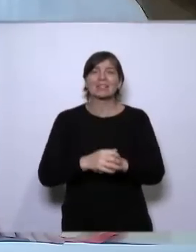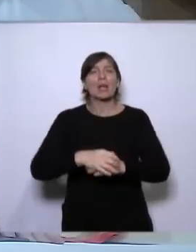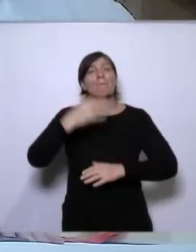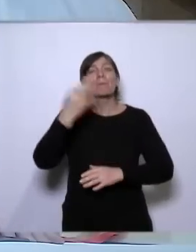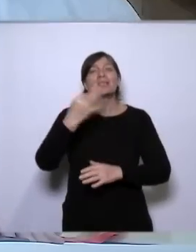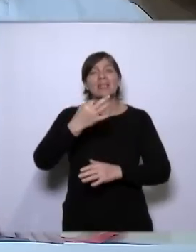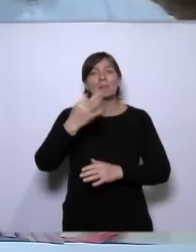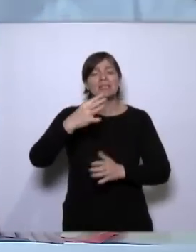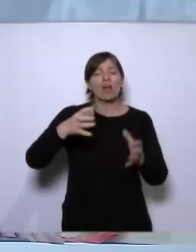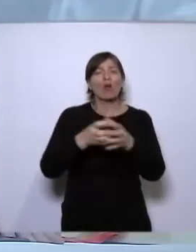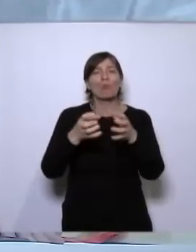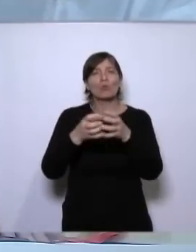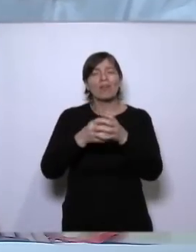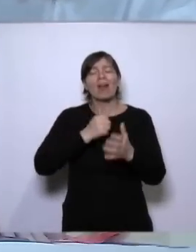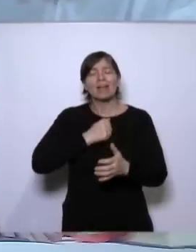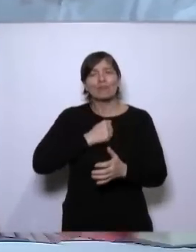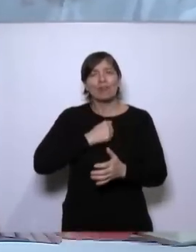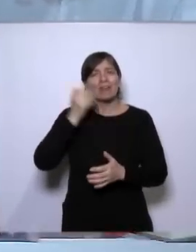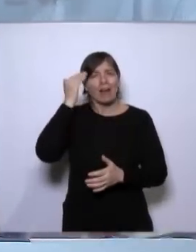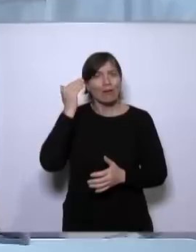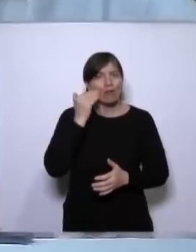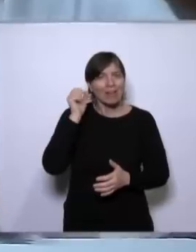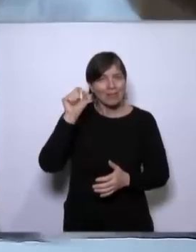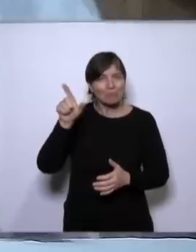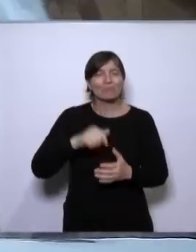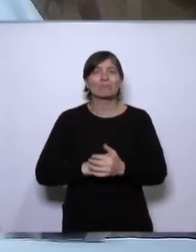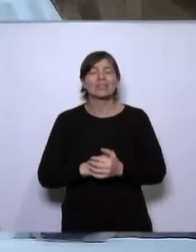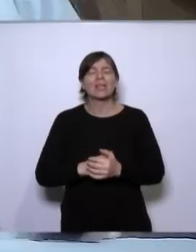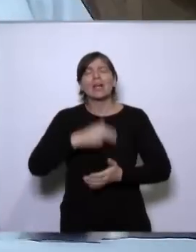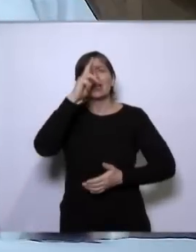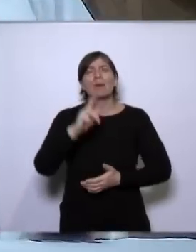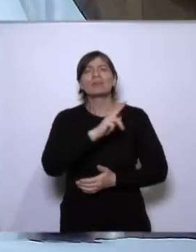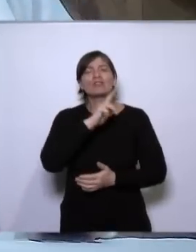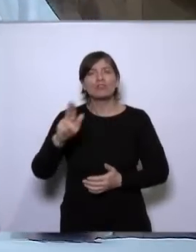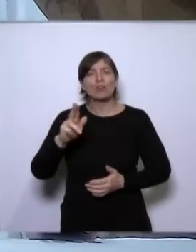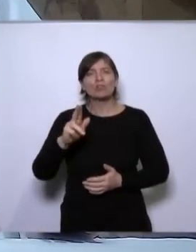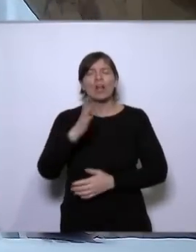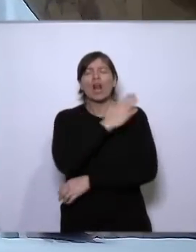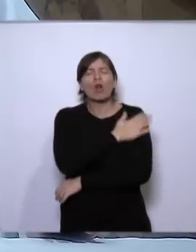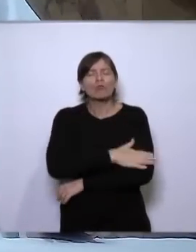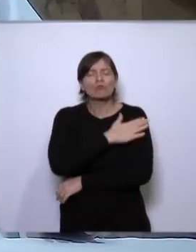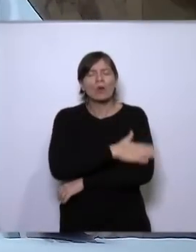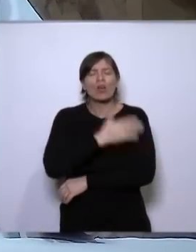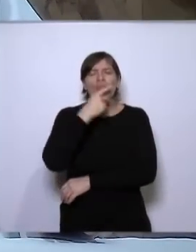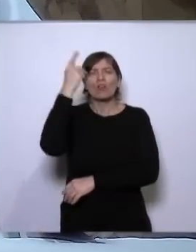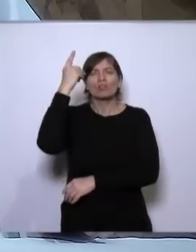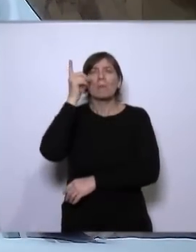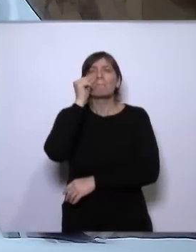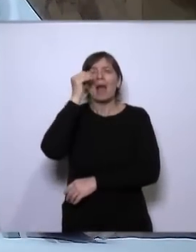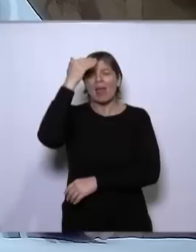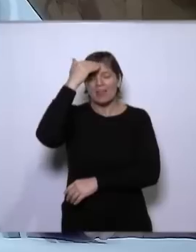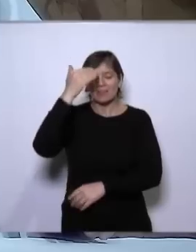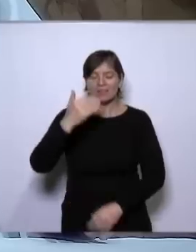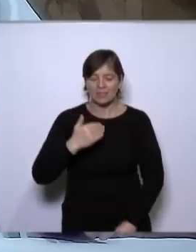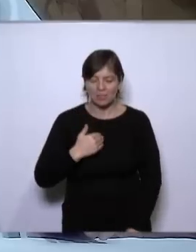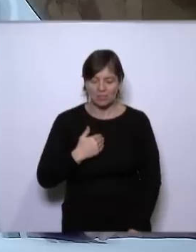muy especialmente la comunidad católica coreana, la bendición y el consuelo de Dios que es